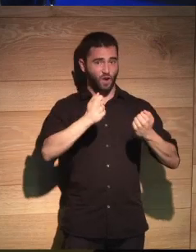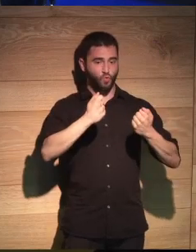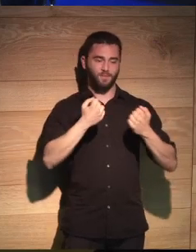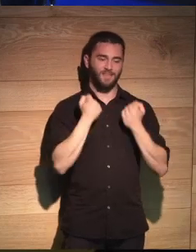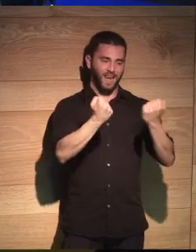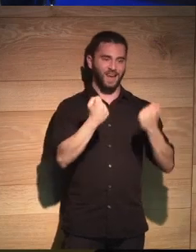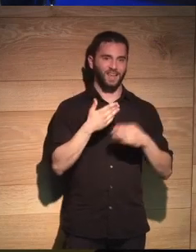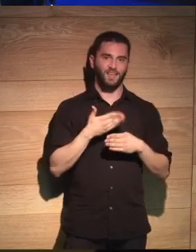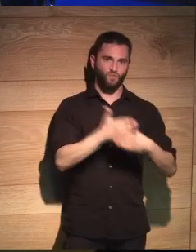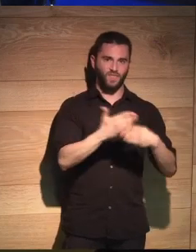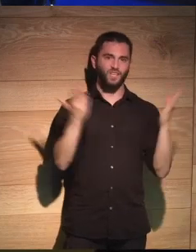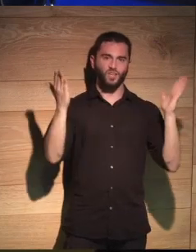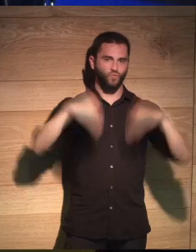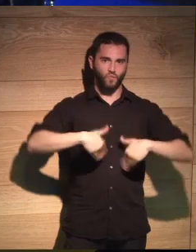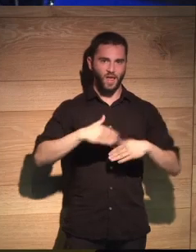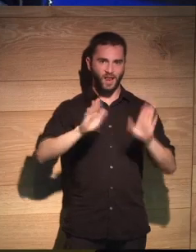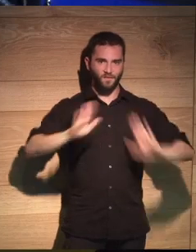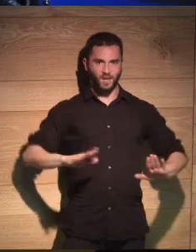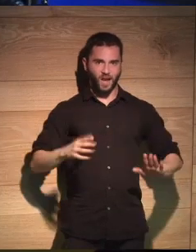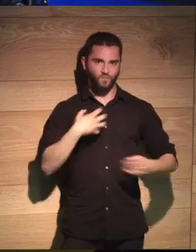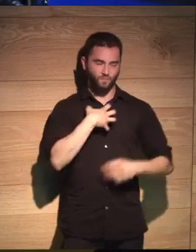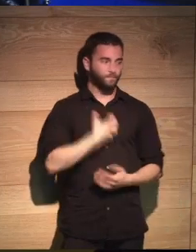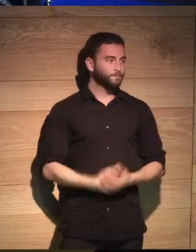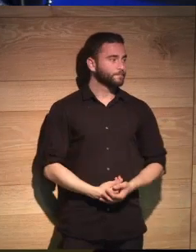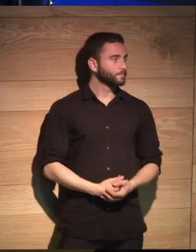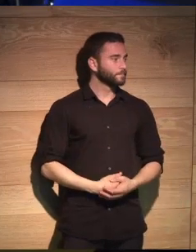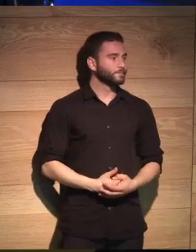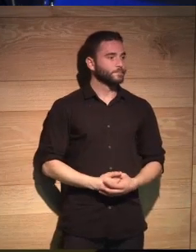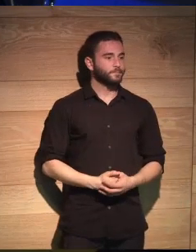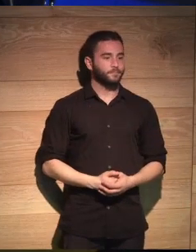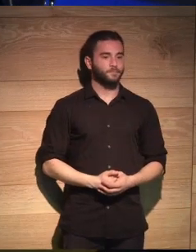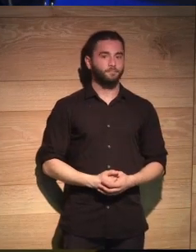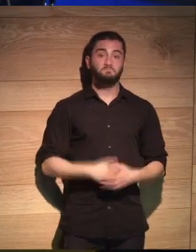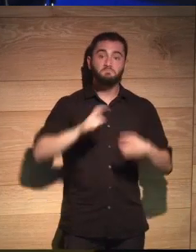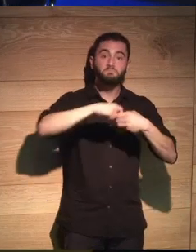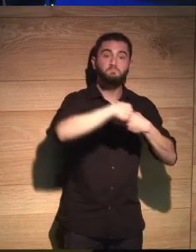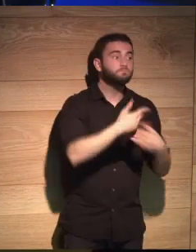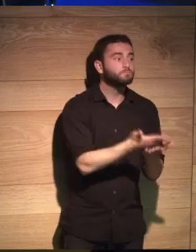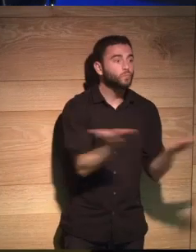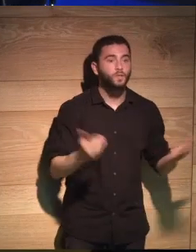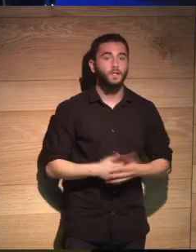energía para llevarlo a cabo. ¿Había también alguna intervención por ahí?